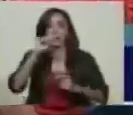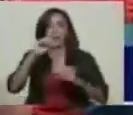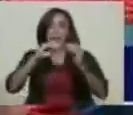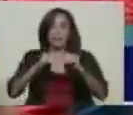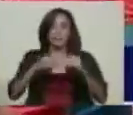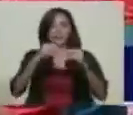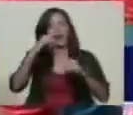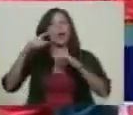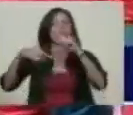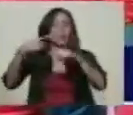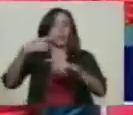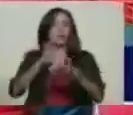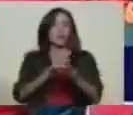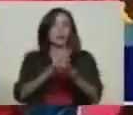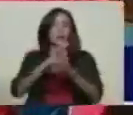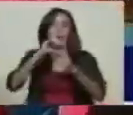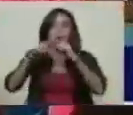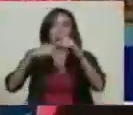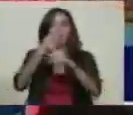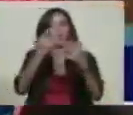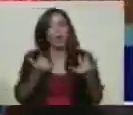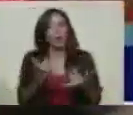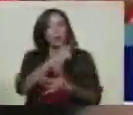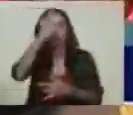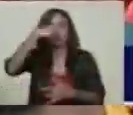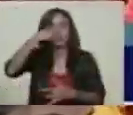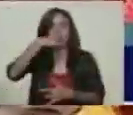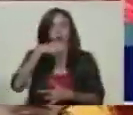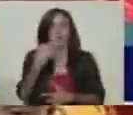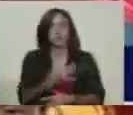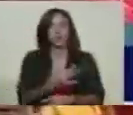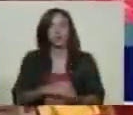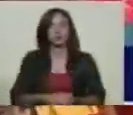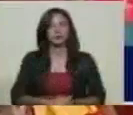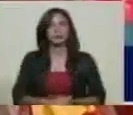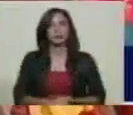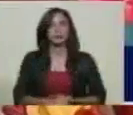Después. Estamos en una parte seria.